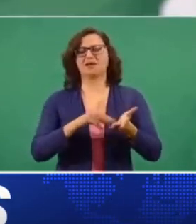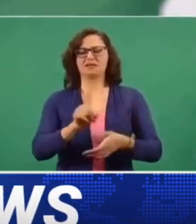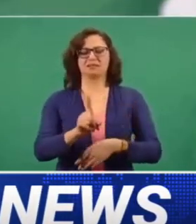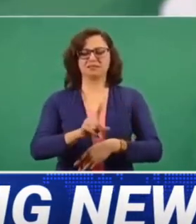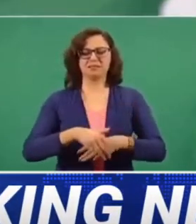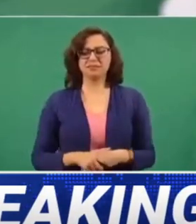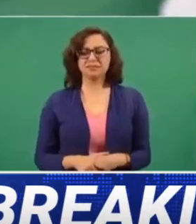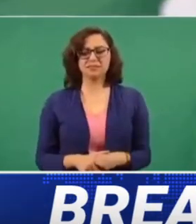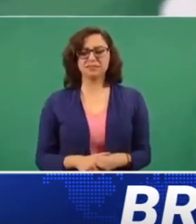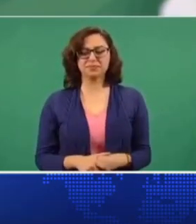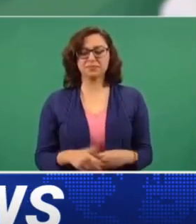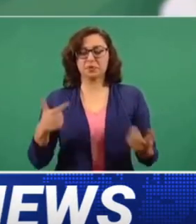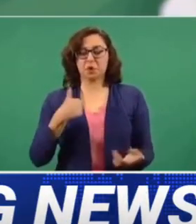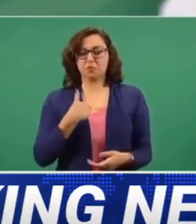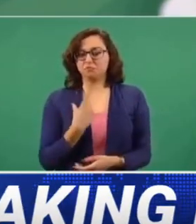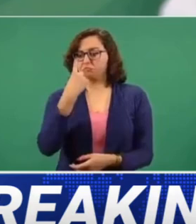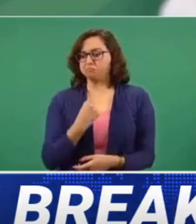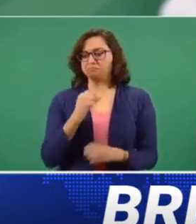¡Buenas tardes!